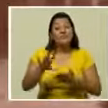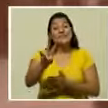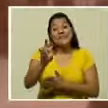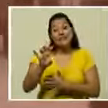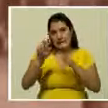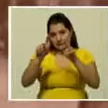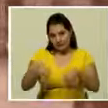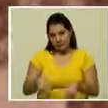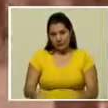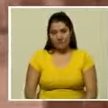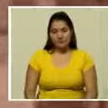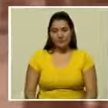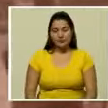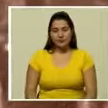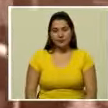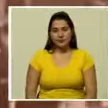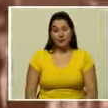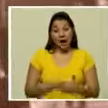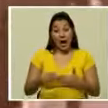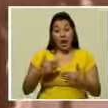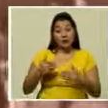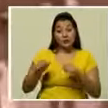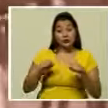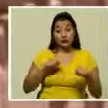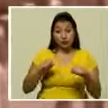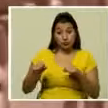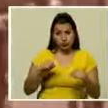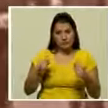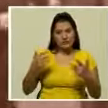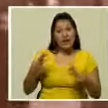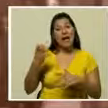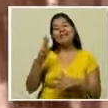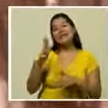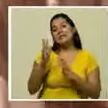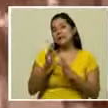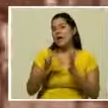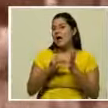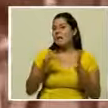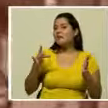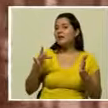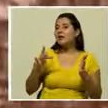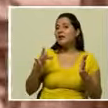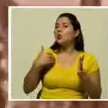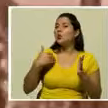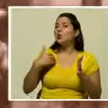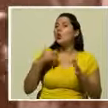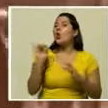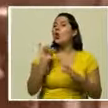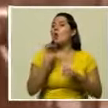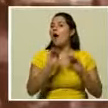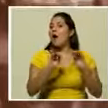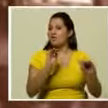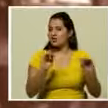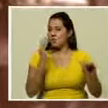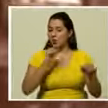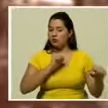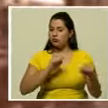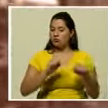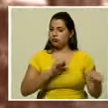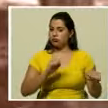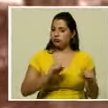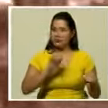personas. Previo a ese movimiento telúrico, ya el 13 de abril, Cartago había tenido un aviso con un sismo de 5.9 grados en